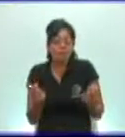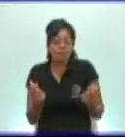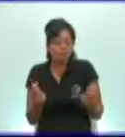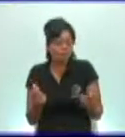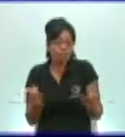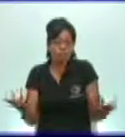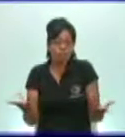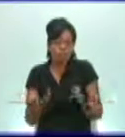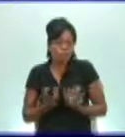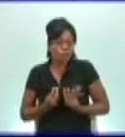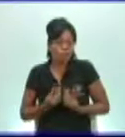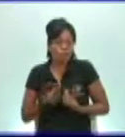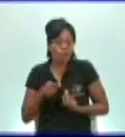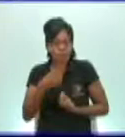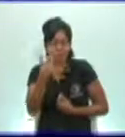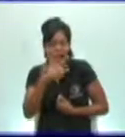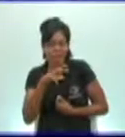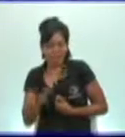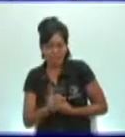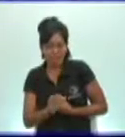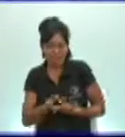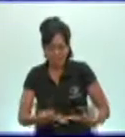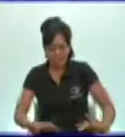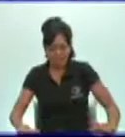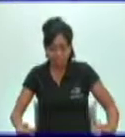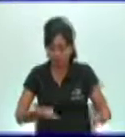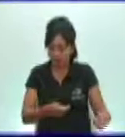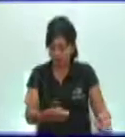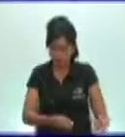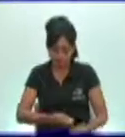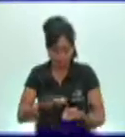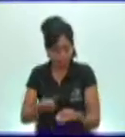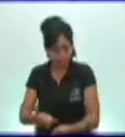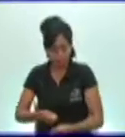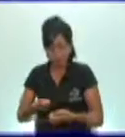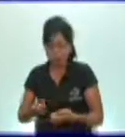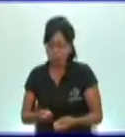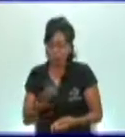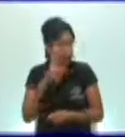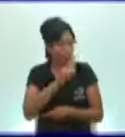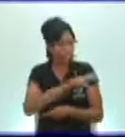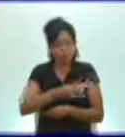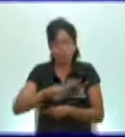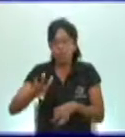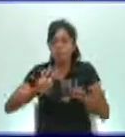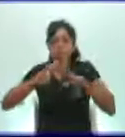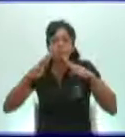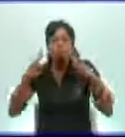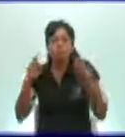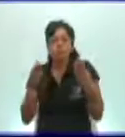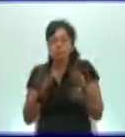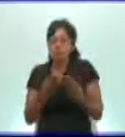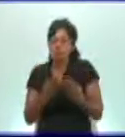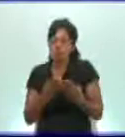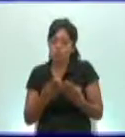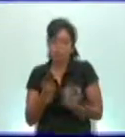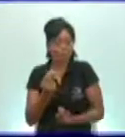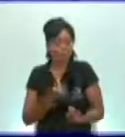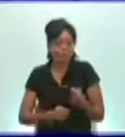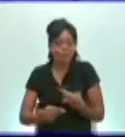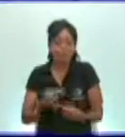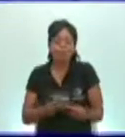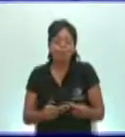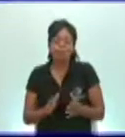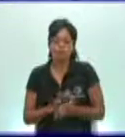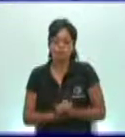hacer, tratar de cultivar la tierra, buscar todas las vías posibles para que saquemos de nuestra tierra